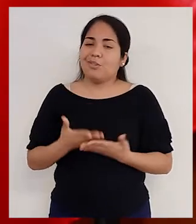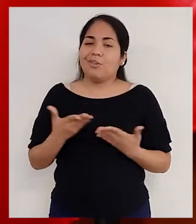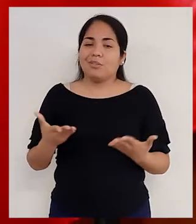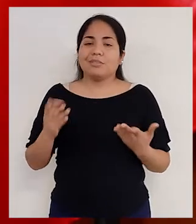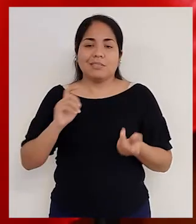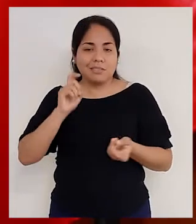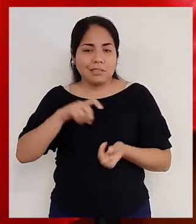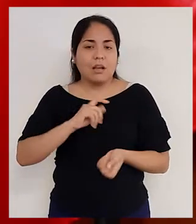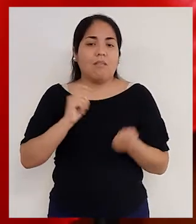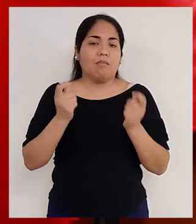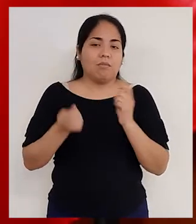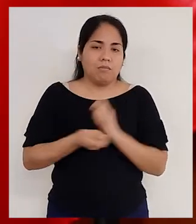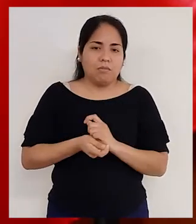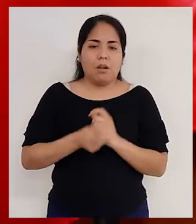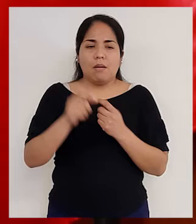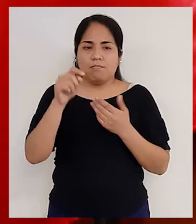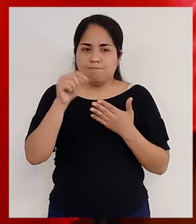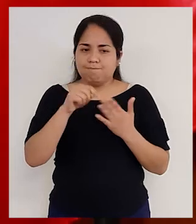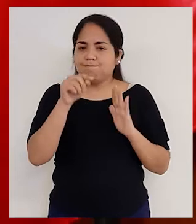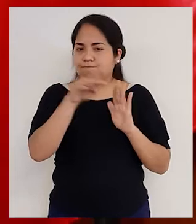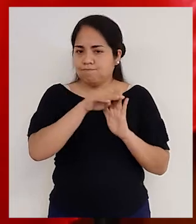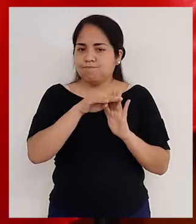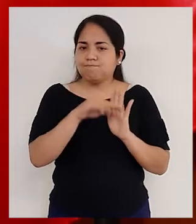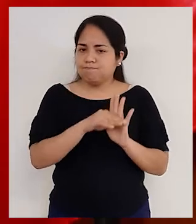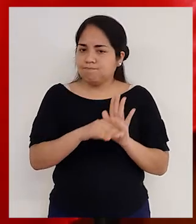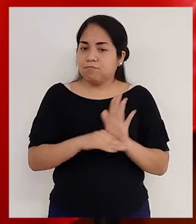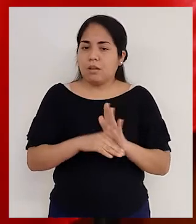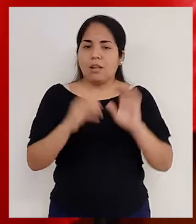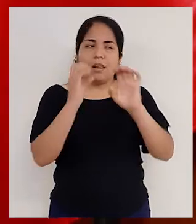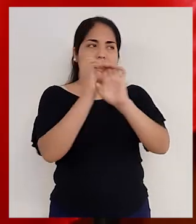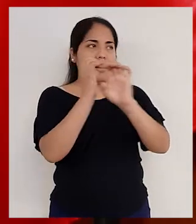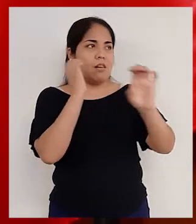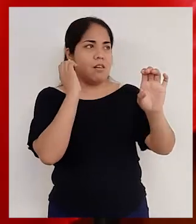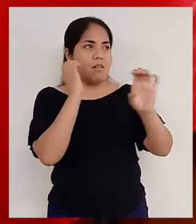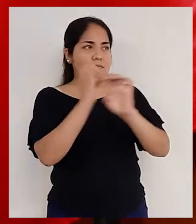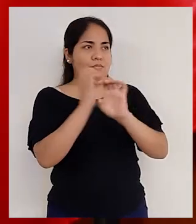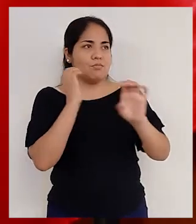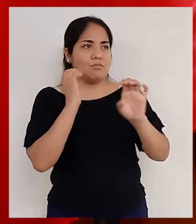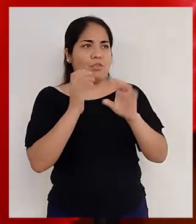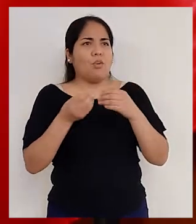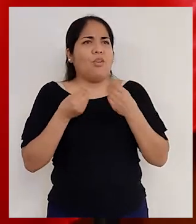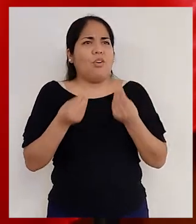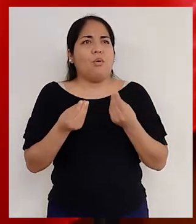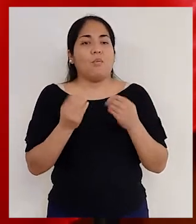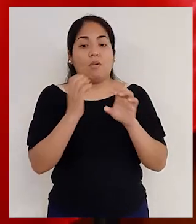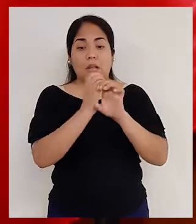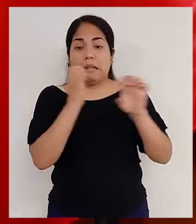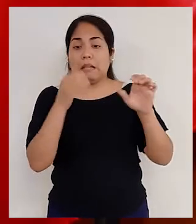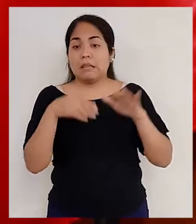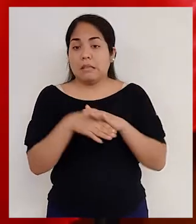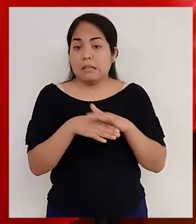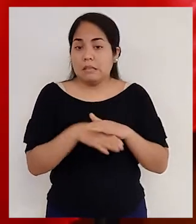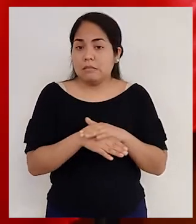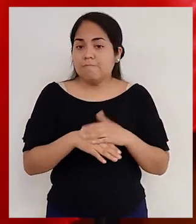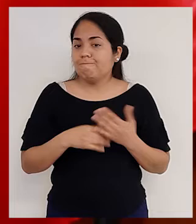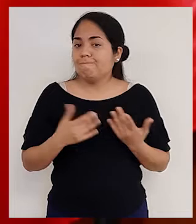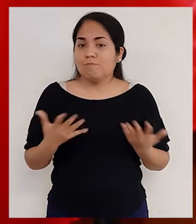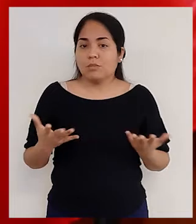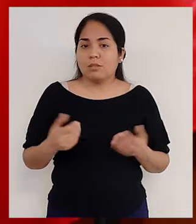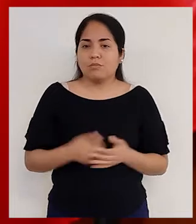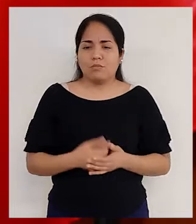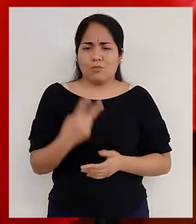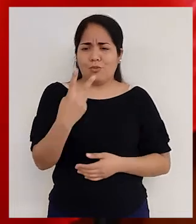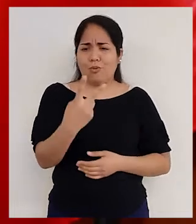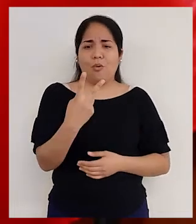que deben cambiar y así podemos ir enumerando todo. El transporte, ¿cómo podemos decir que existe un transporte